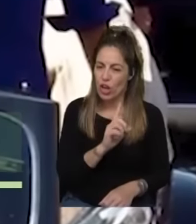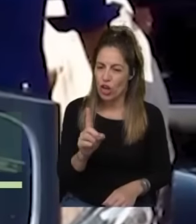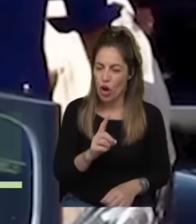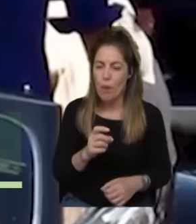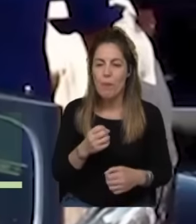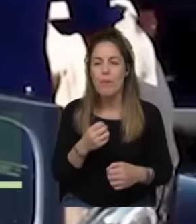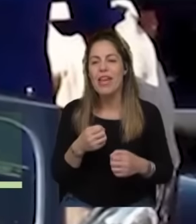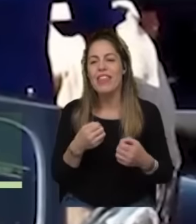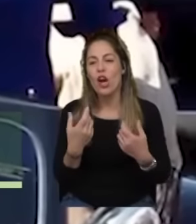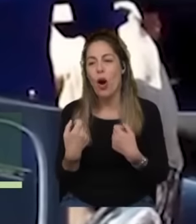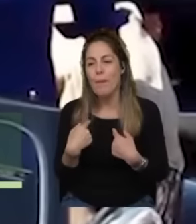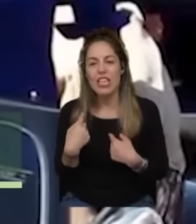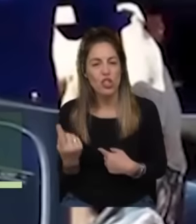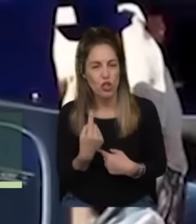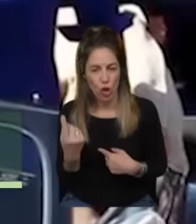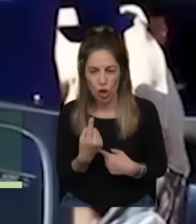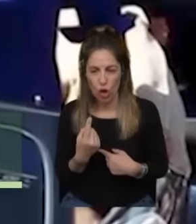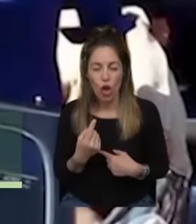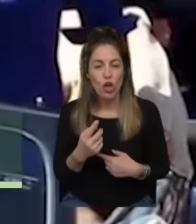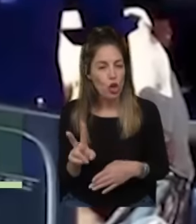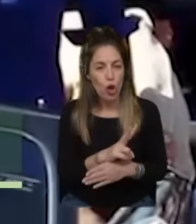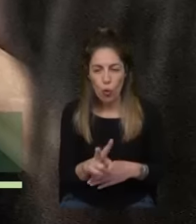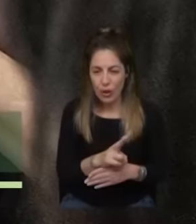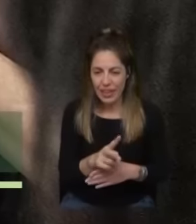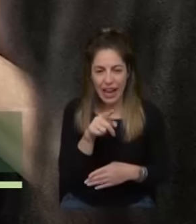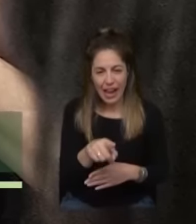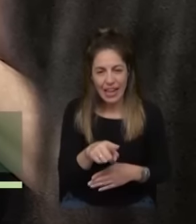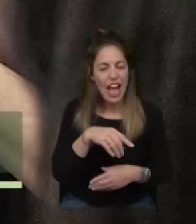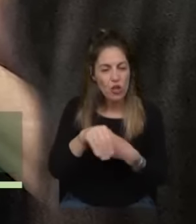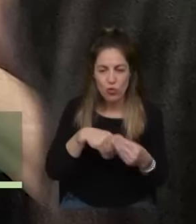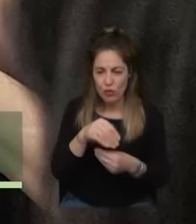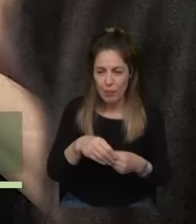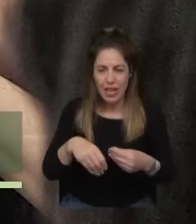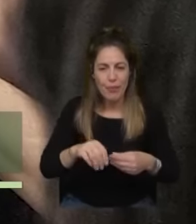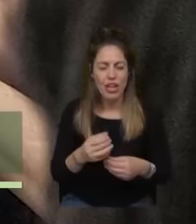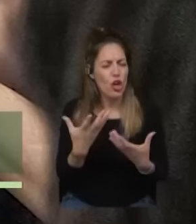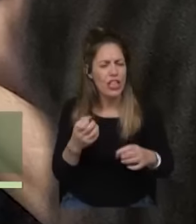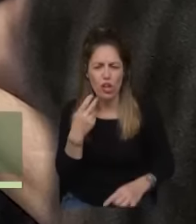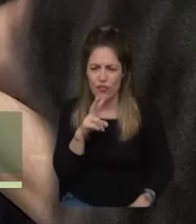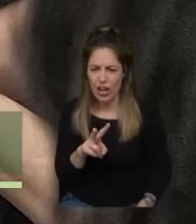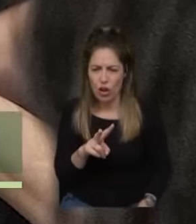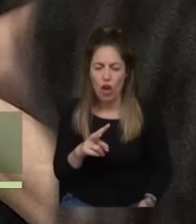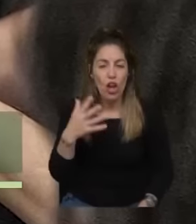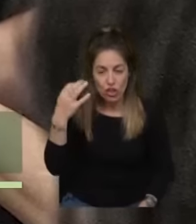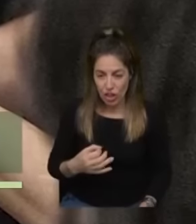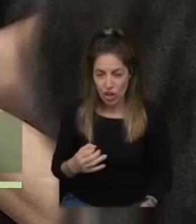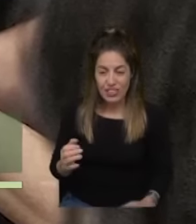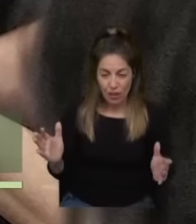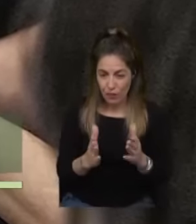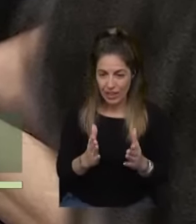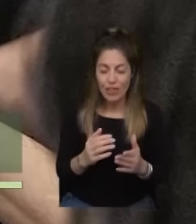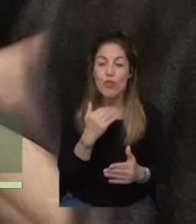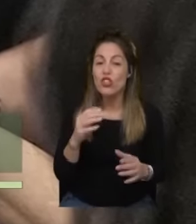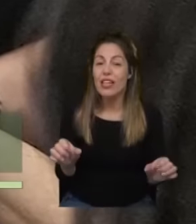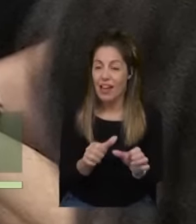siendo serf. Yo lo cuidé a muerte a él, su familia y más. En este sentido sostuvo que no quiero ni verlo, es más, yo creo que si lo tengo adelante, no sé